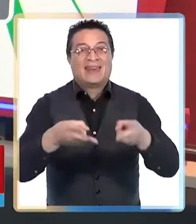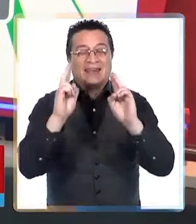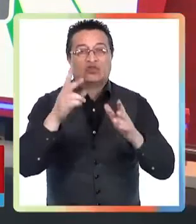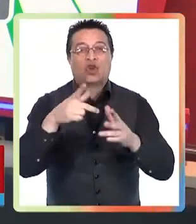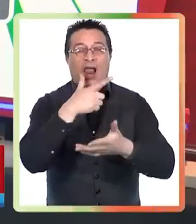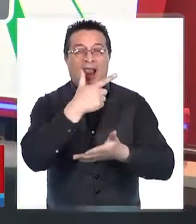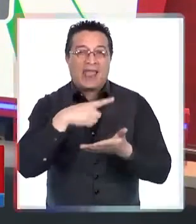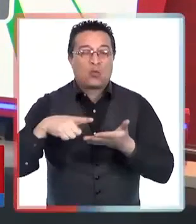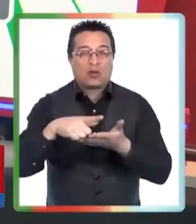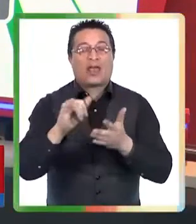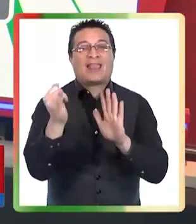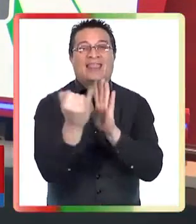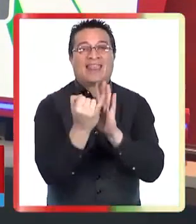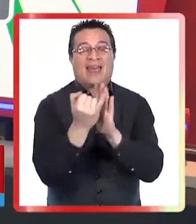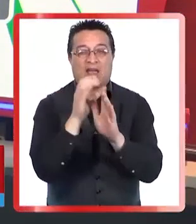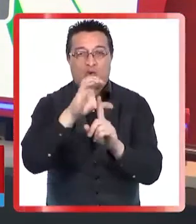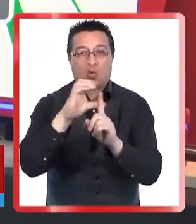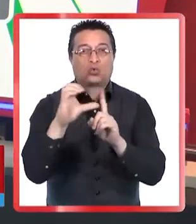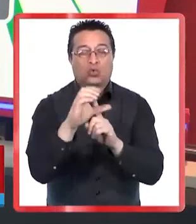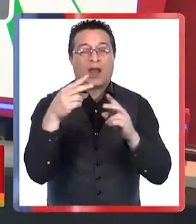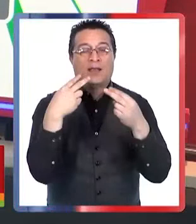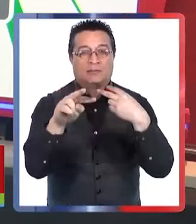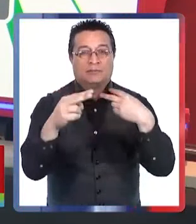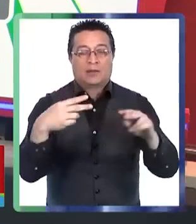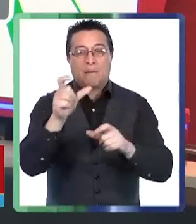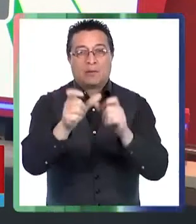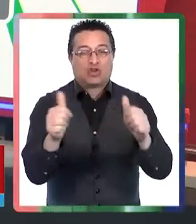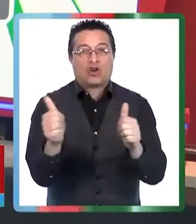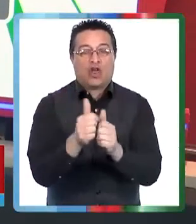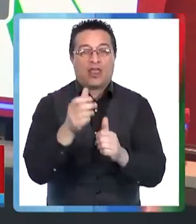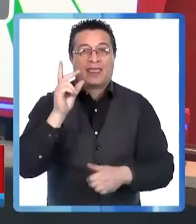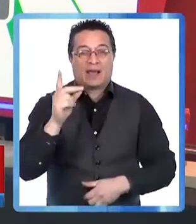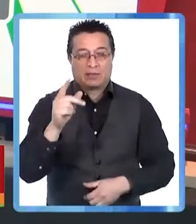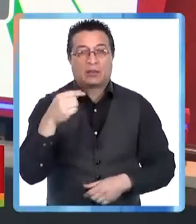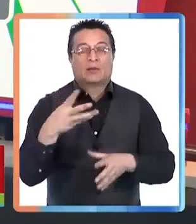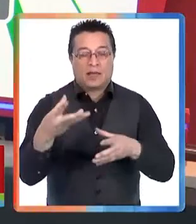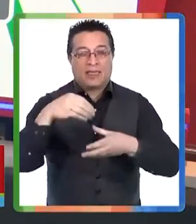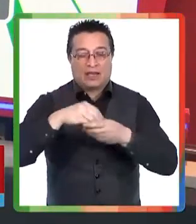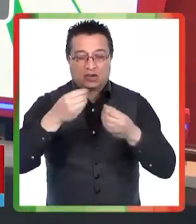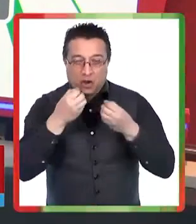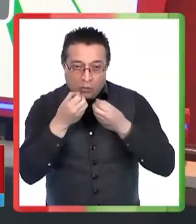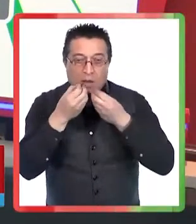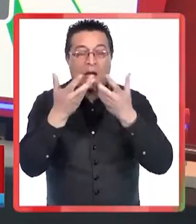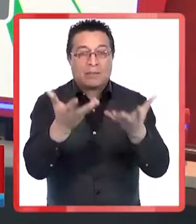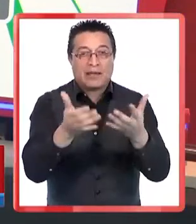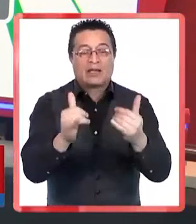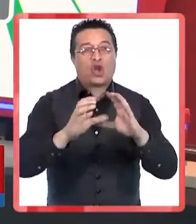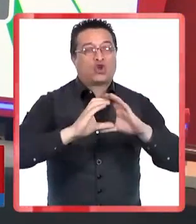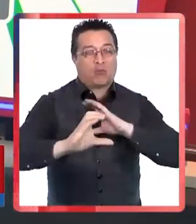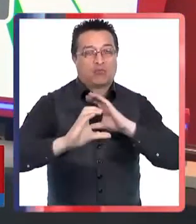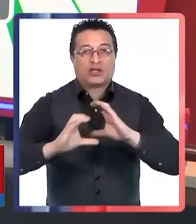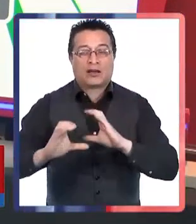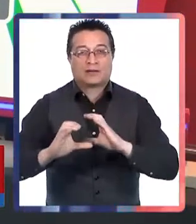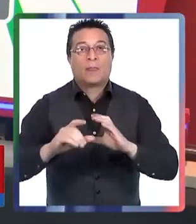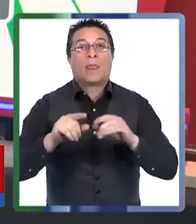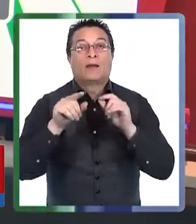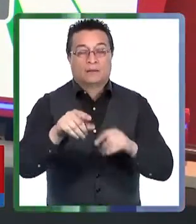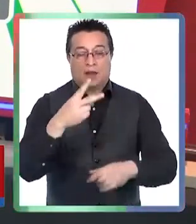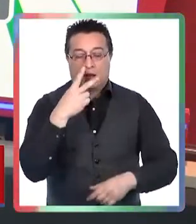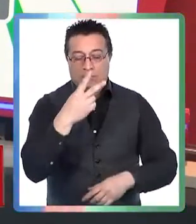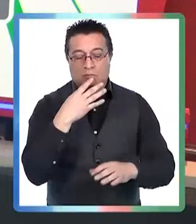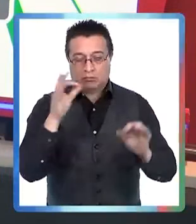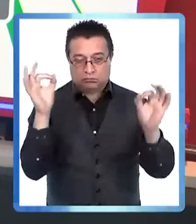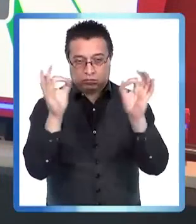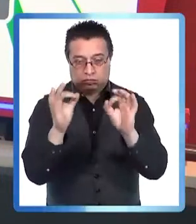derechos lingüísticos e identidades culturales de las personas con discapacidad, que incluyen el derecho a expresarse y a comunicarse. Carmen